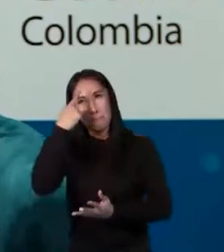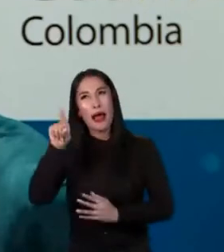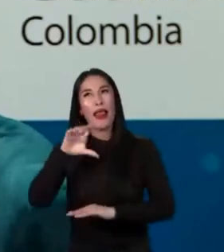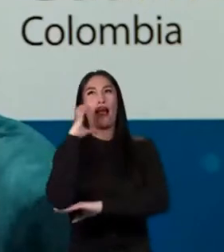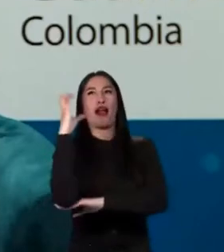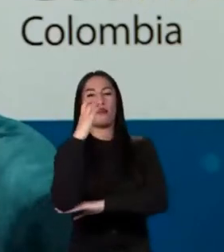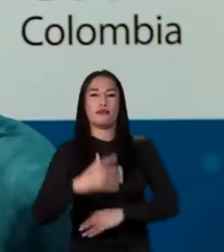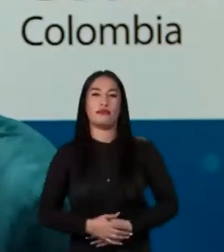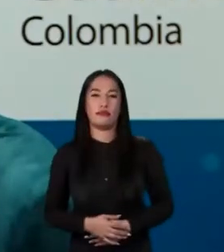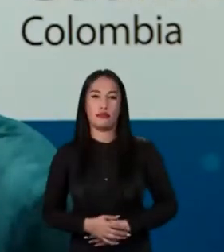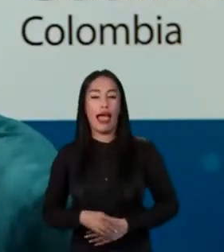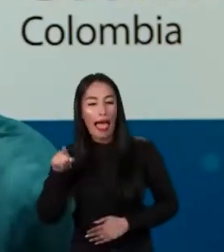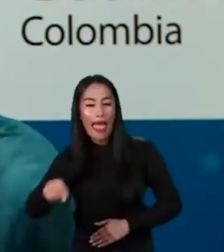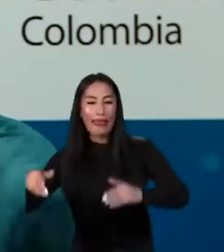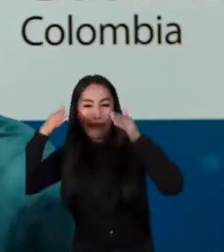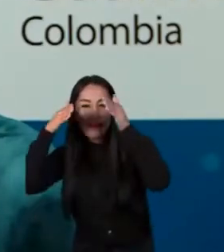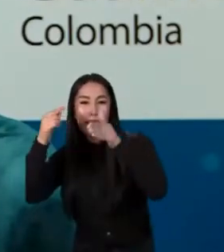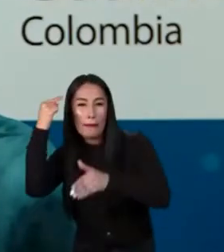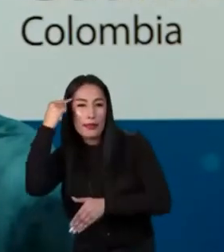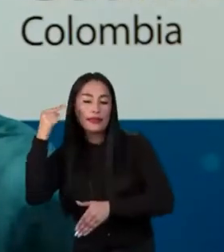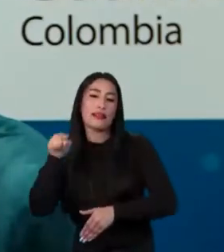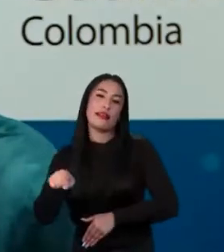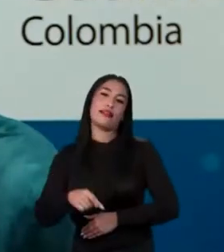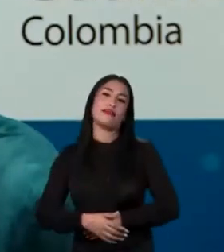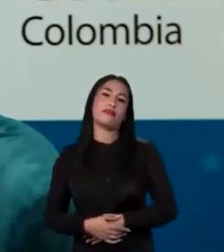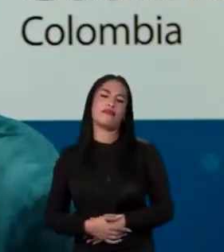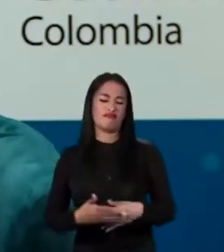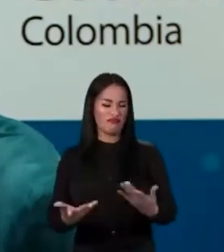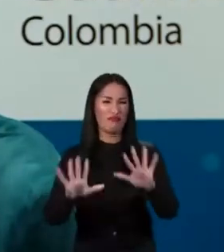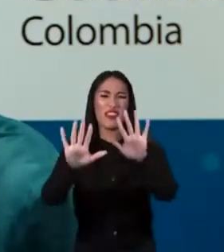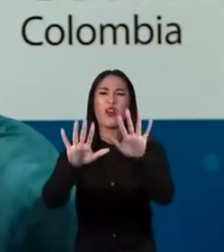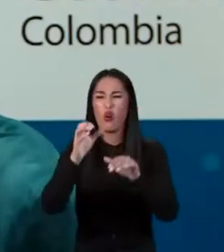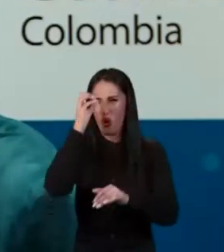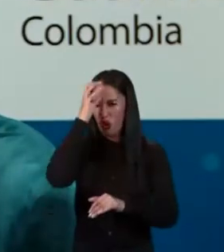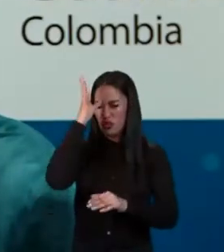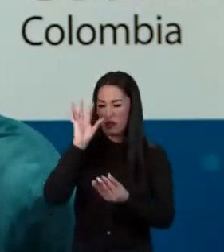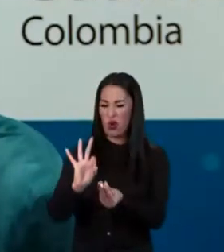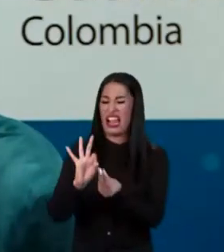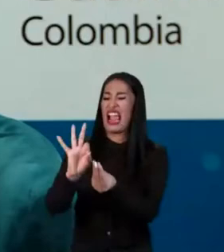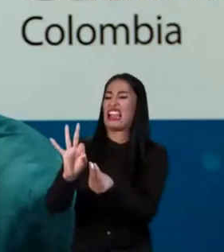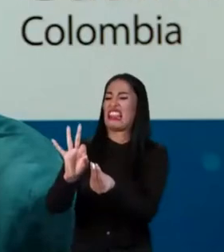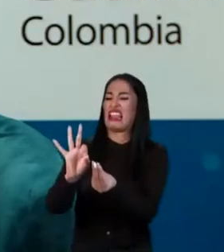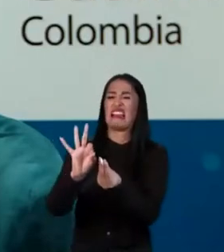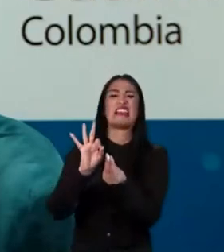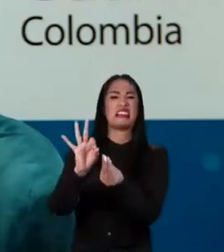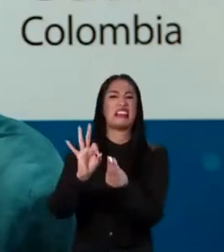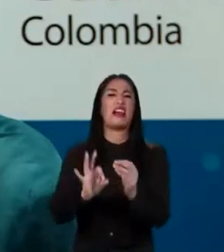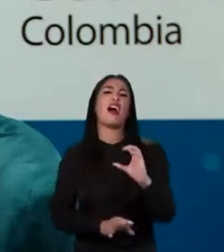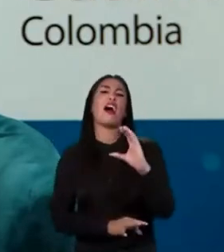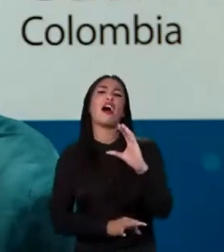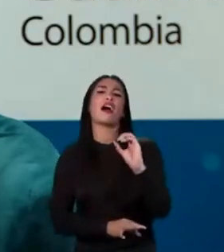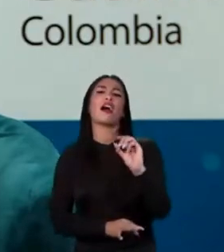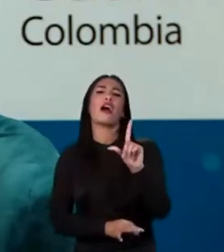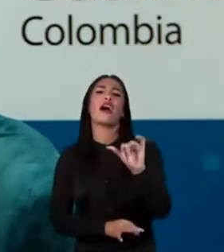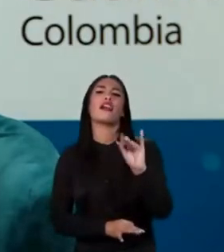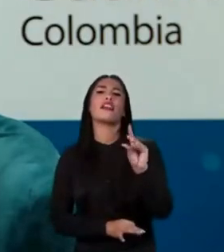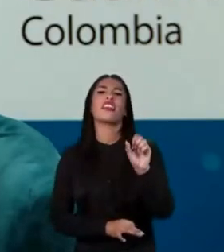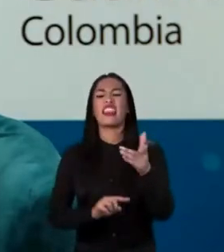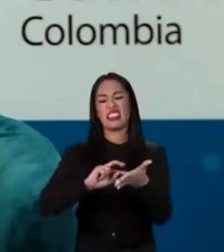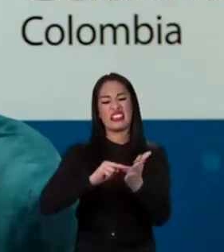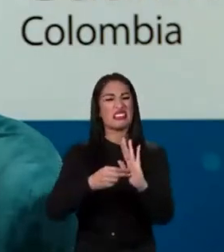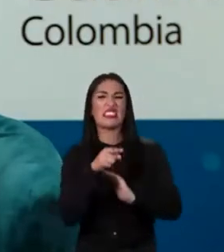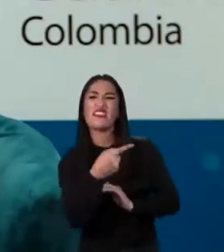bastante fuerte o sea que es la calidad cuando una pregunta que la calidad la calidad es cuando yo soy capaz